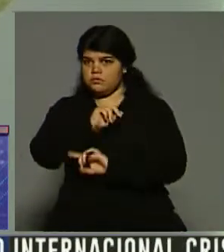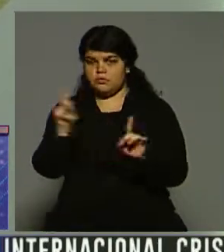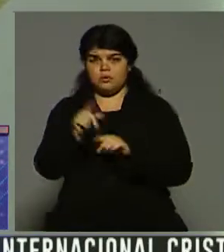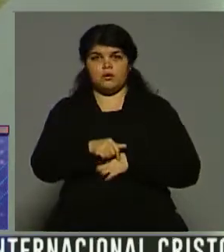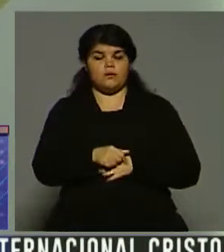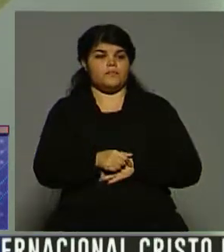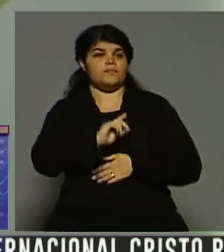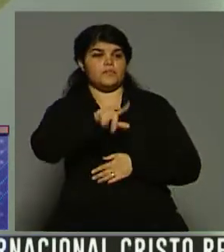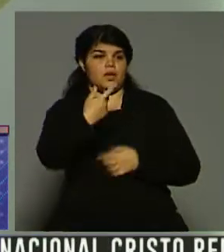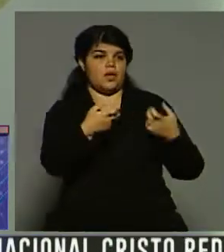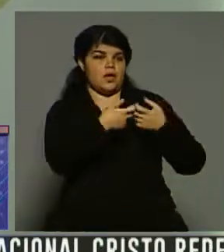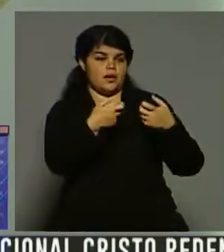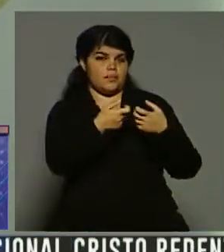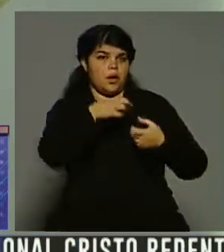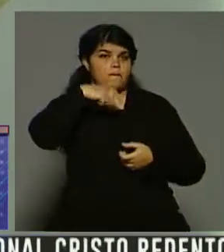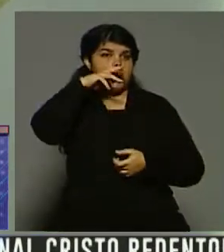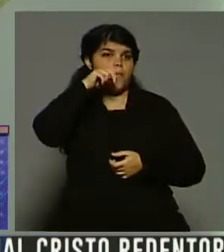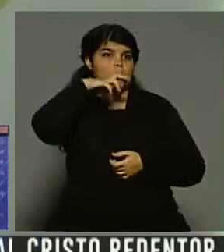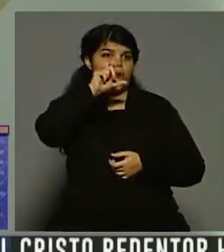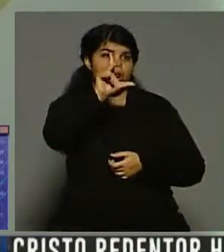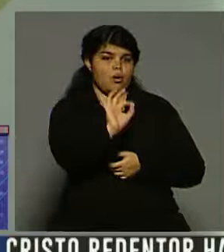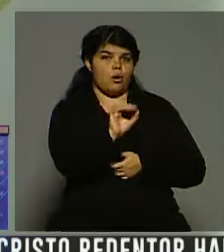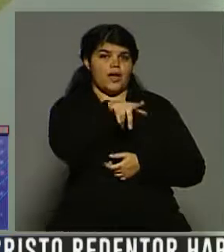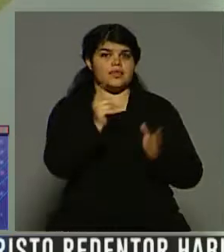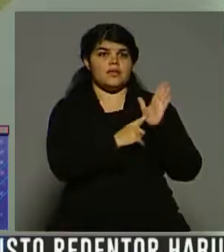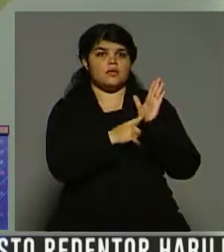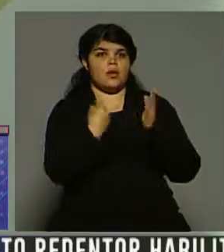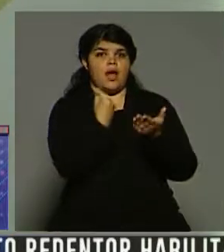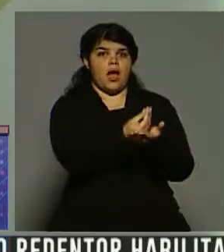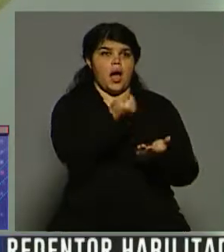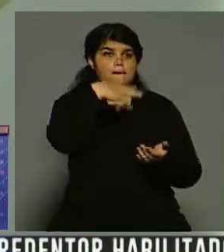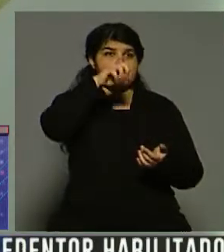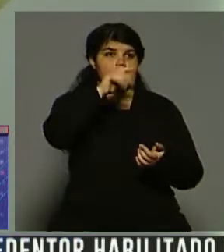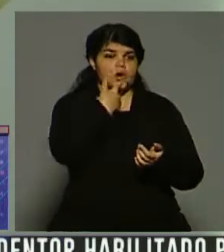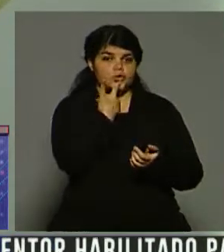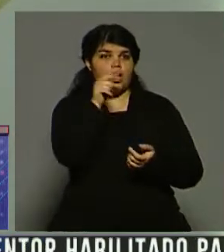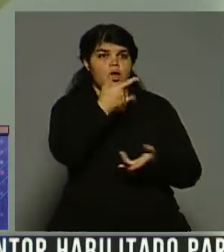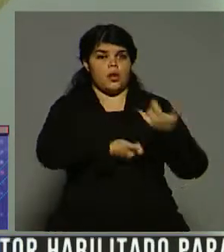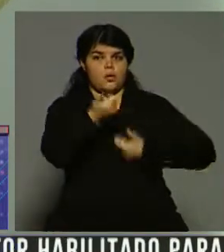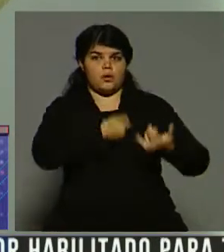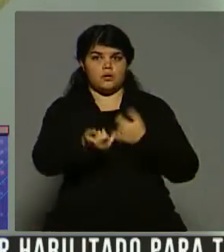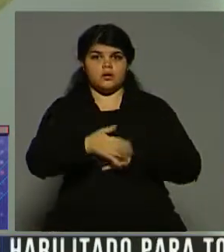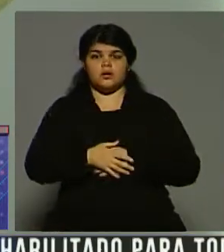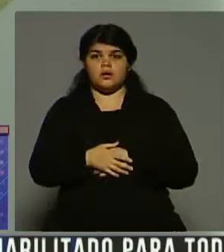desde el gremio, justamente Isabel del Popolo, quien es la titular de AMPROS, se refirió a este tema y nos decía lo siguiente.